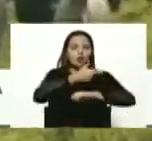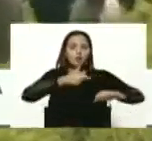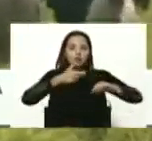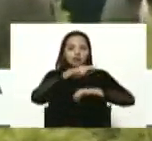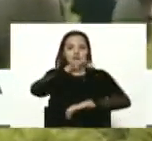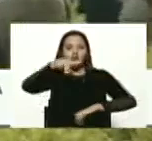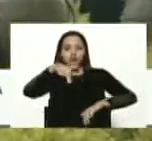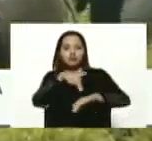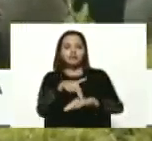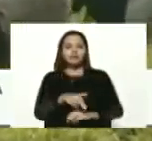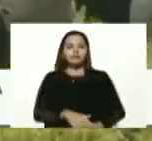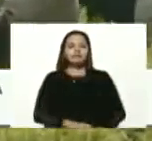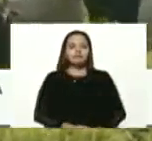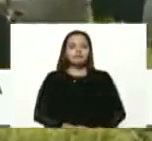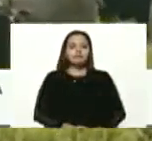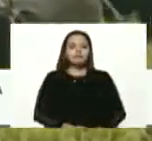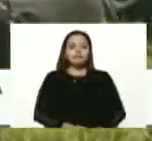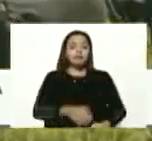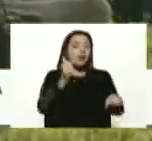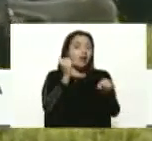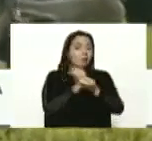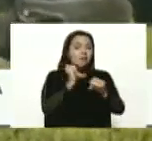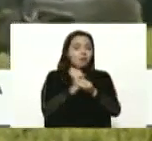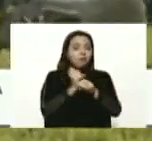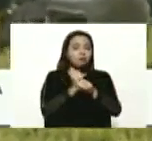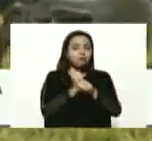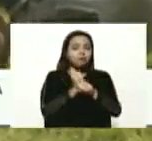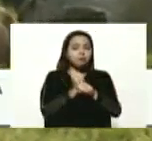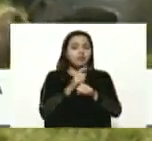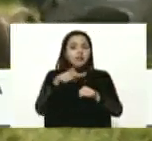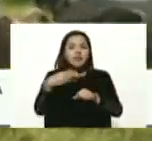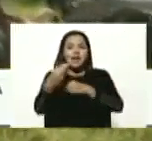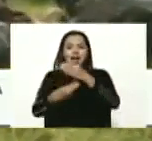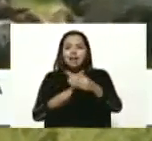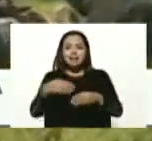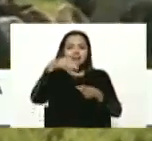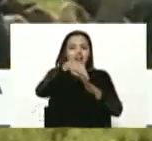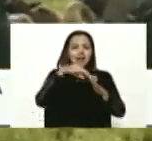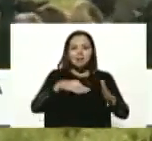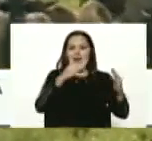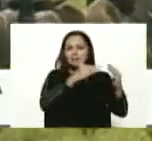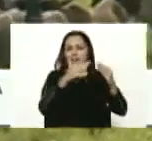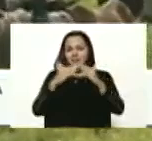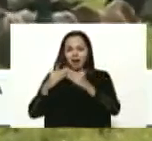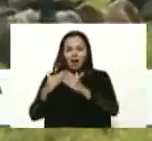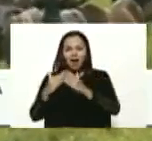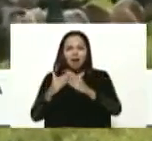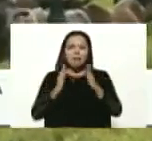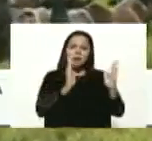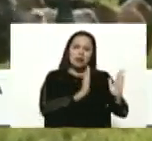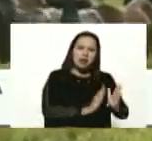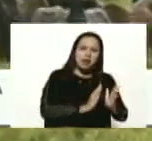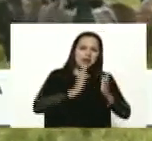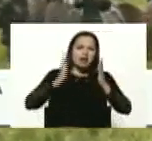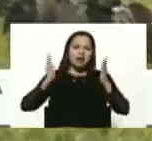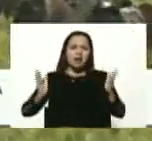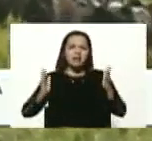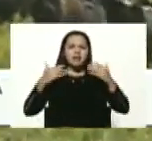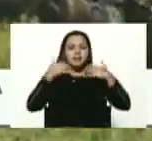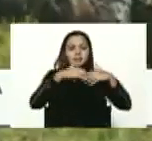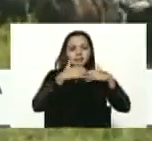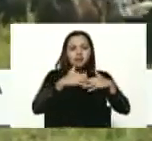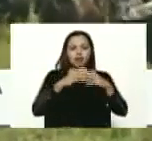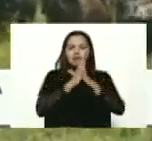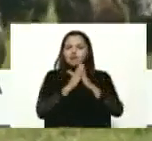Nacional. Nuestros productores, nuestros conuqueros, conuqueras, productores medianos, pequeños y grandes,